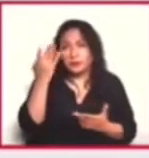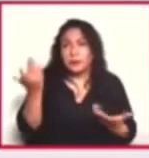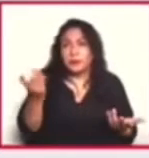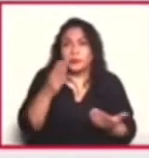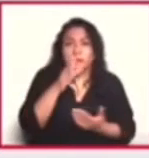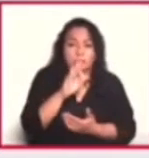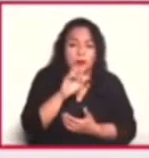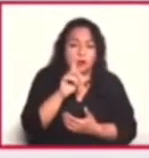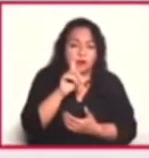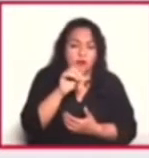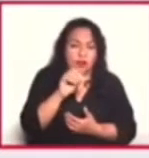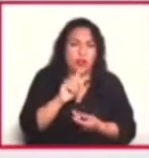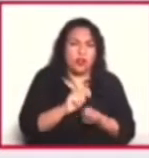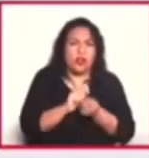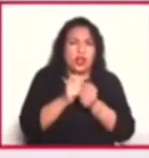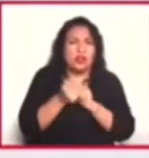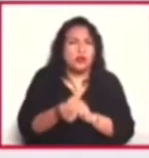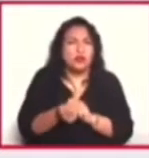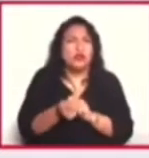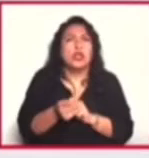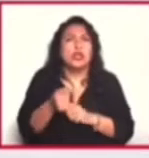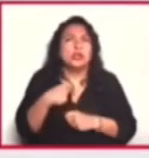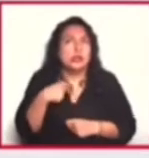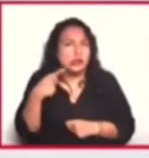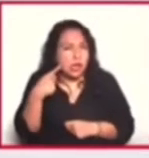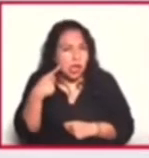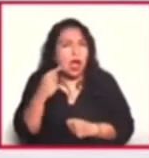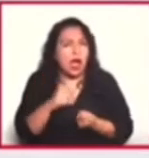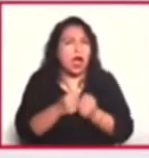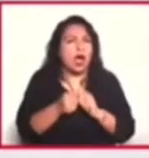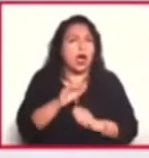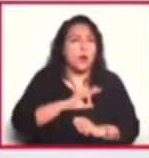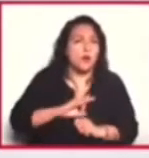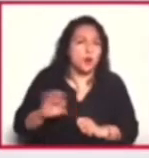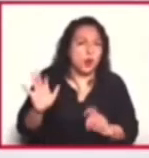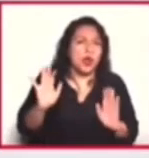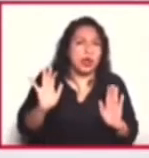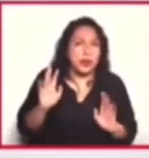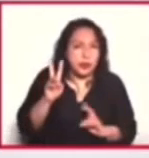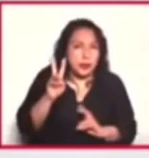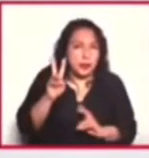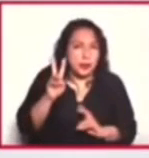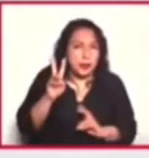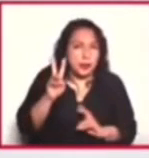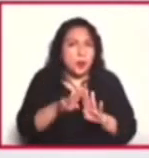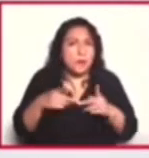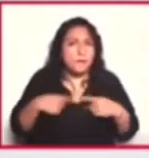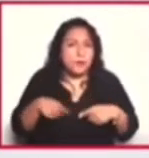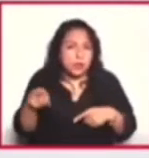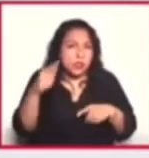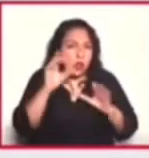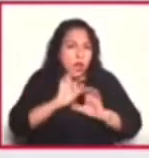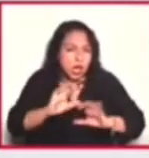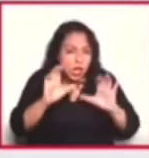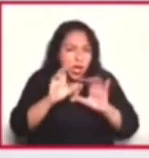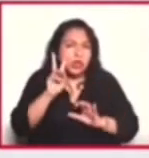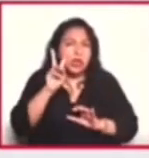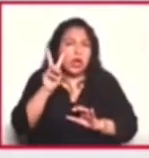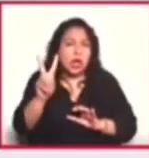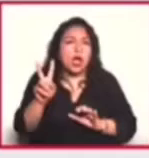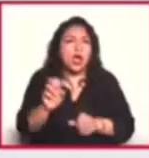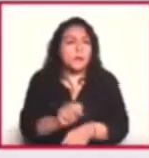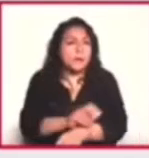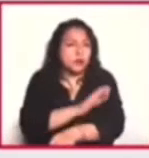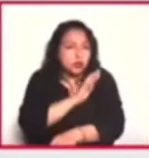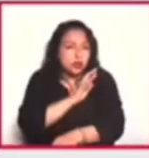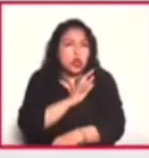puede traducir cuando se escucha y se ve la persona cantando y las emociones que se pasa